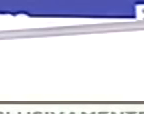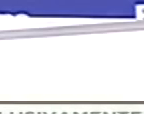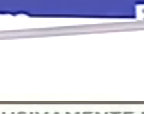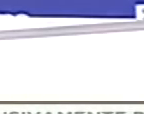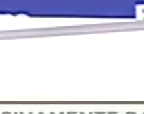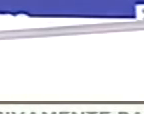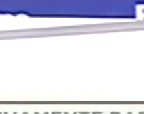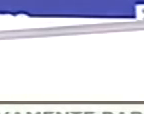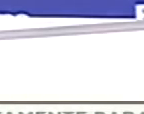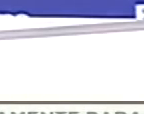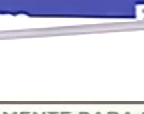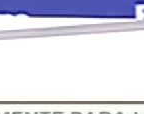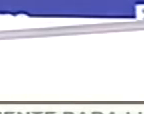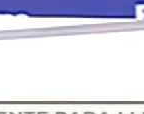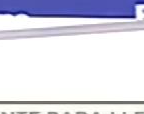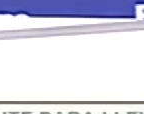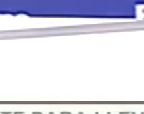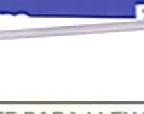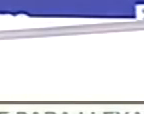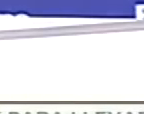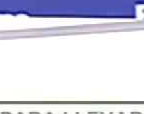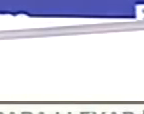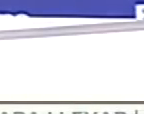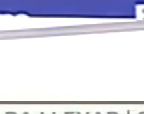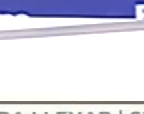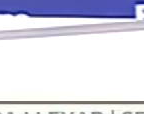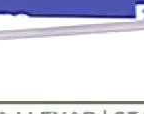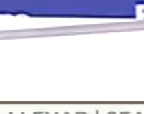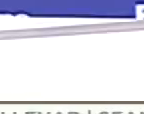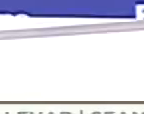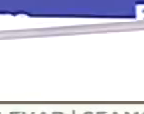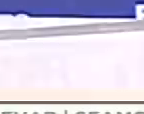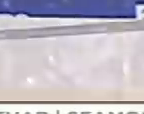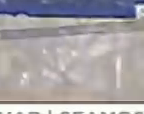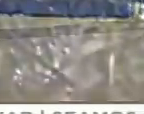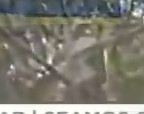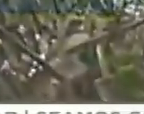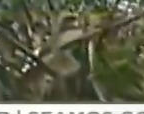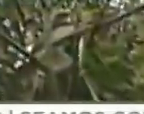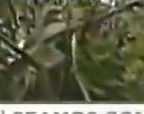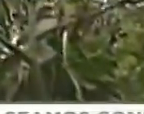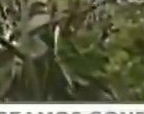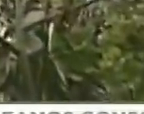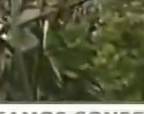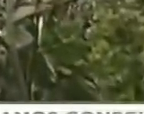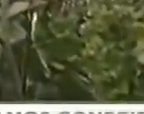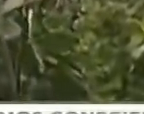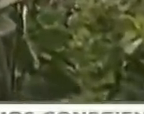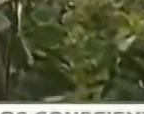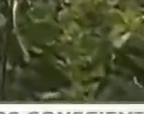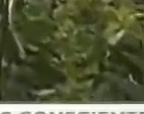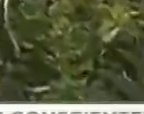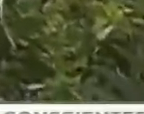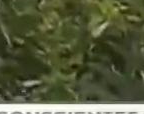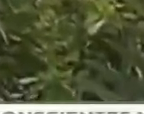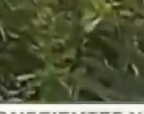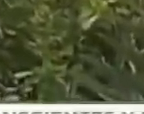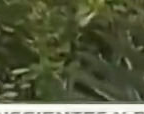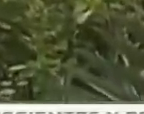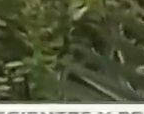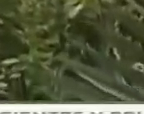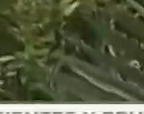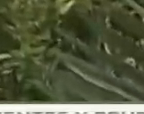y hemos pasado esta semana nublado pero sin lluvia y muy caluroso. Ya está despidiéndose el verano.